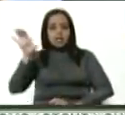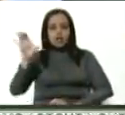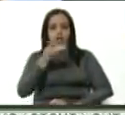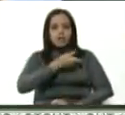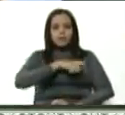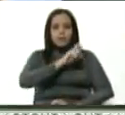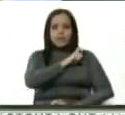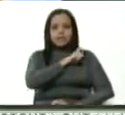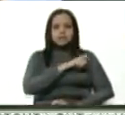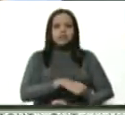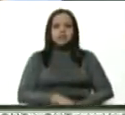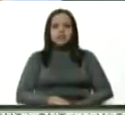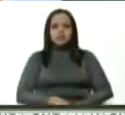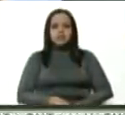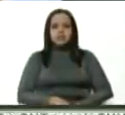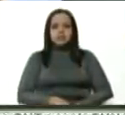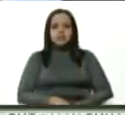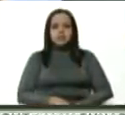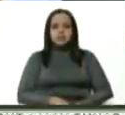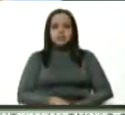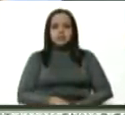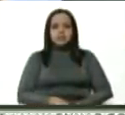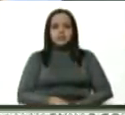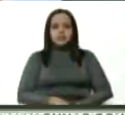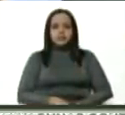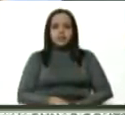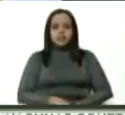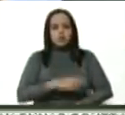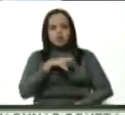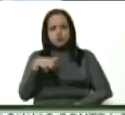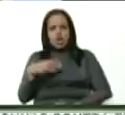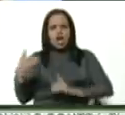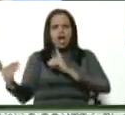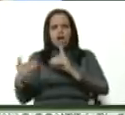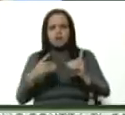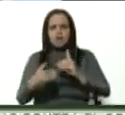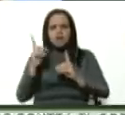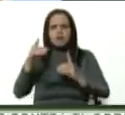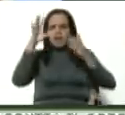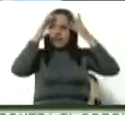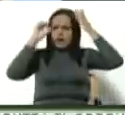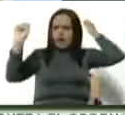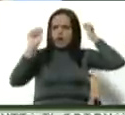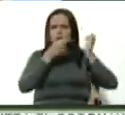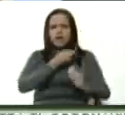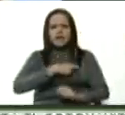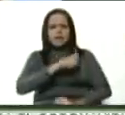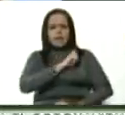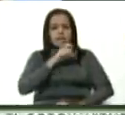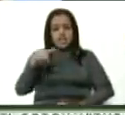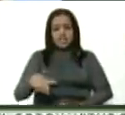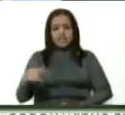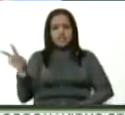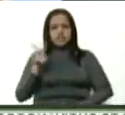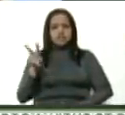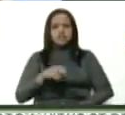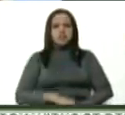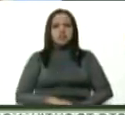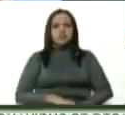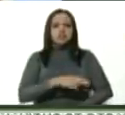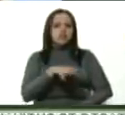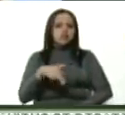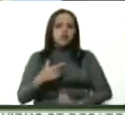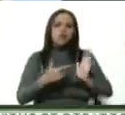España, con Arancha González Laya, lo hemos hablado varias veces. Con el embajador español aquí en Venezuela, lo hemos hablado, le